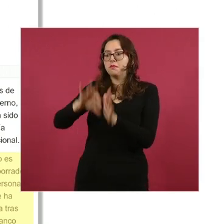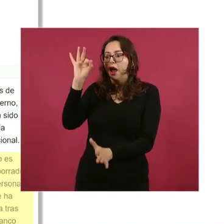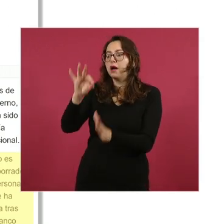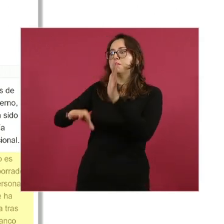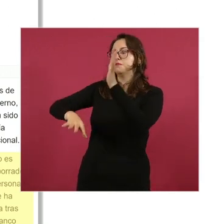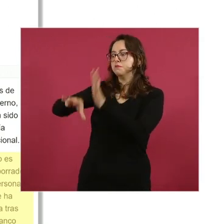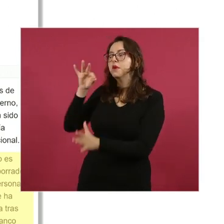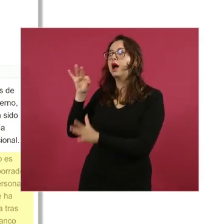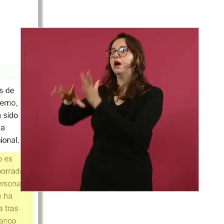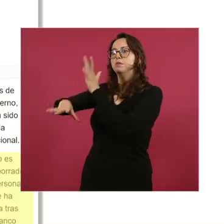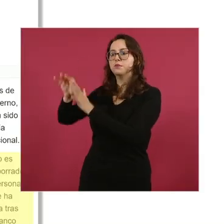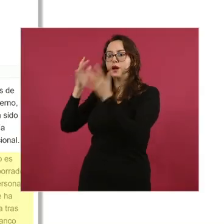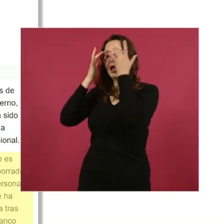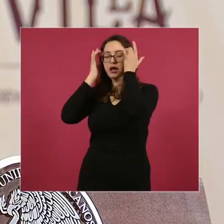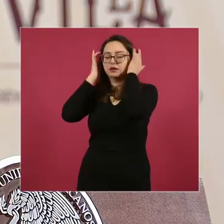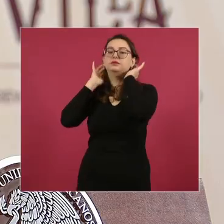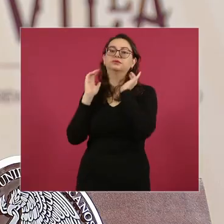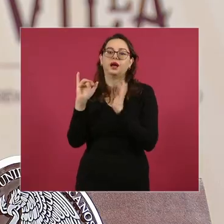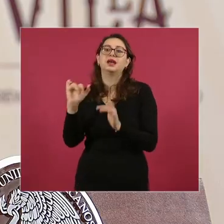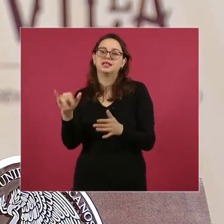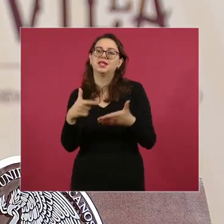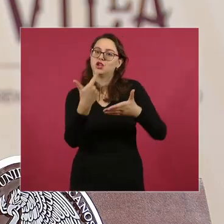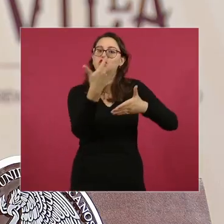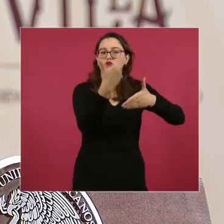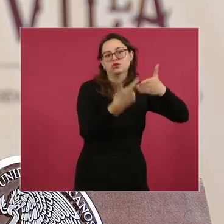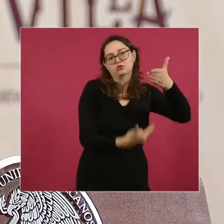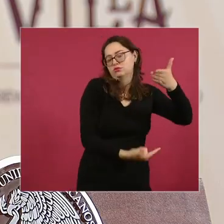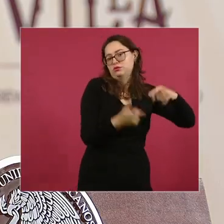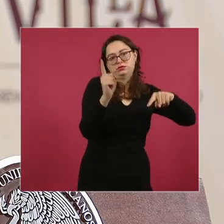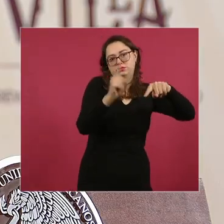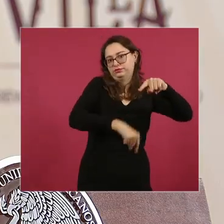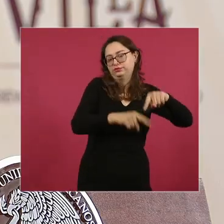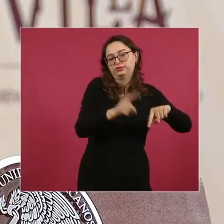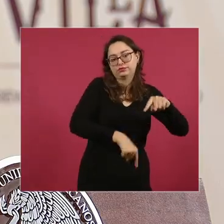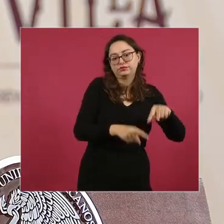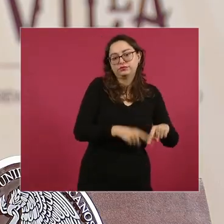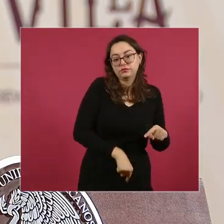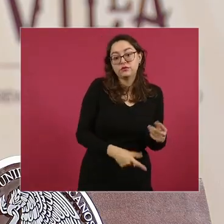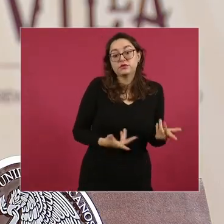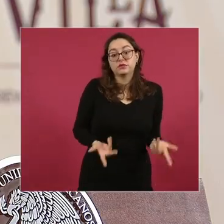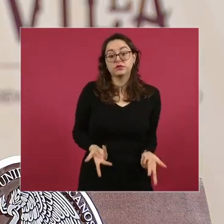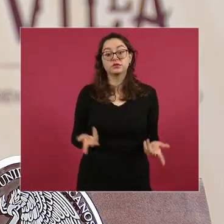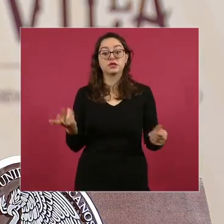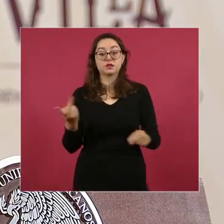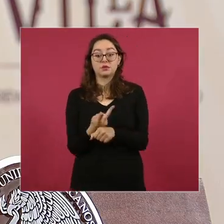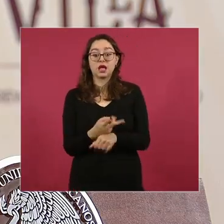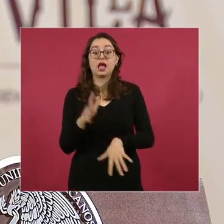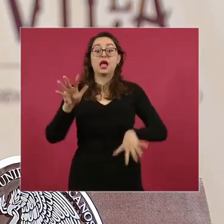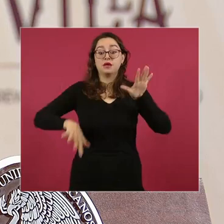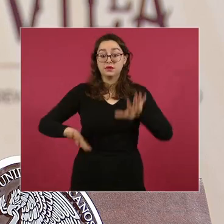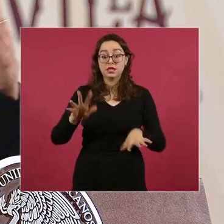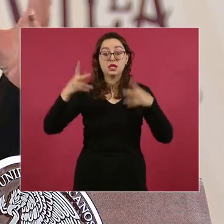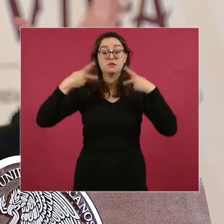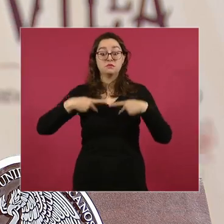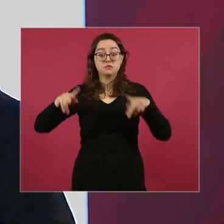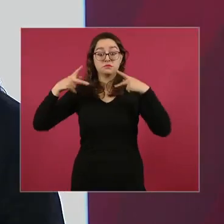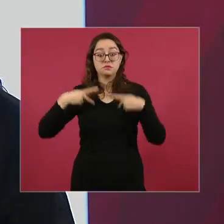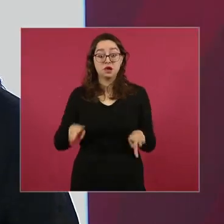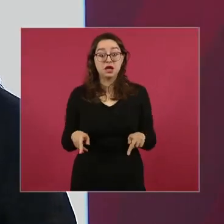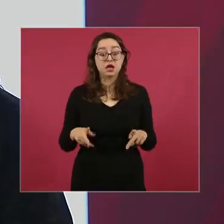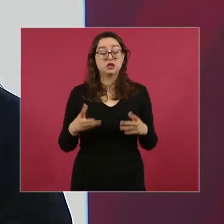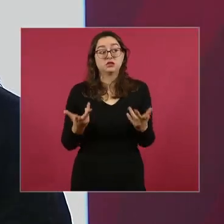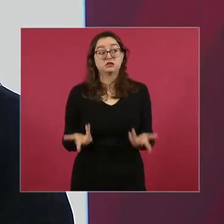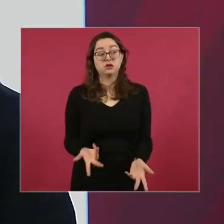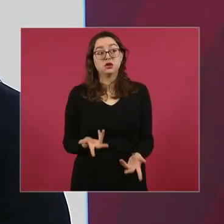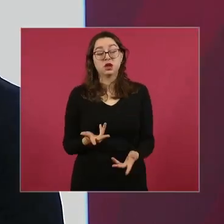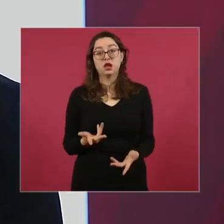muy importante decirlo, hay personas a las que se les reporta como desaparecidas y aparecen en